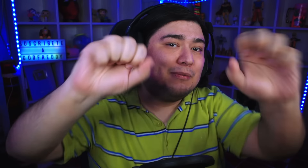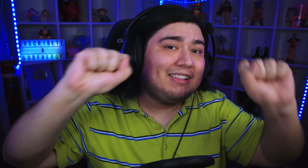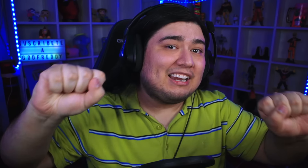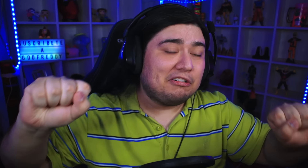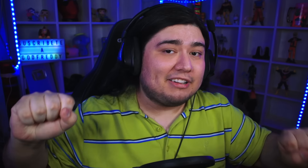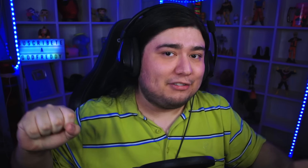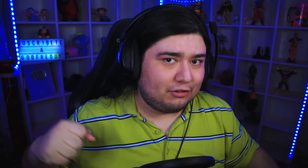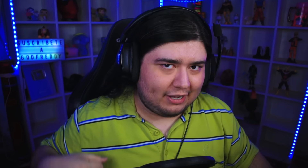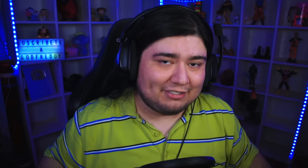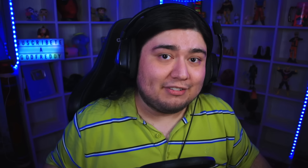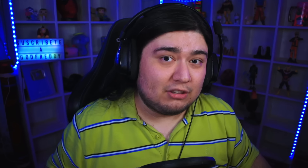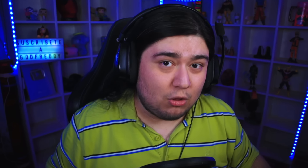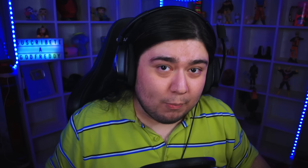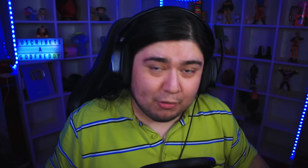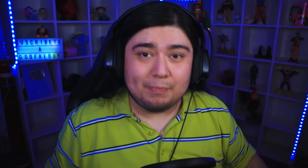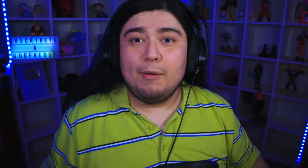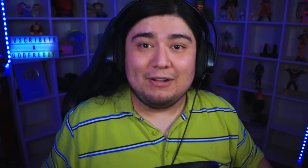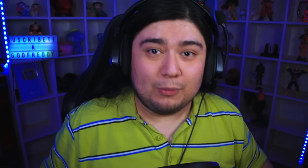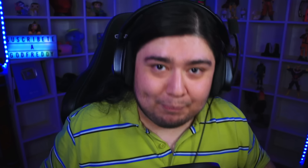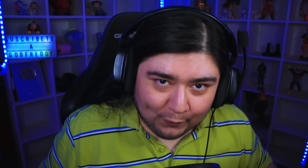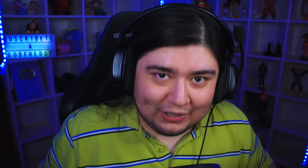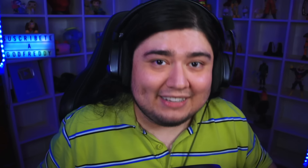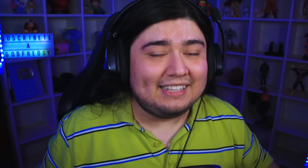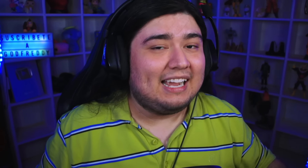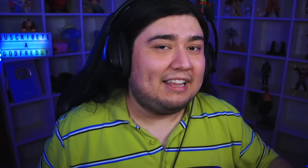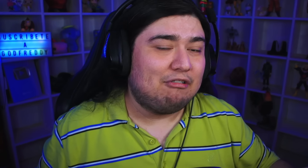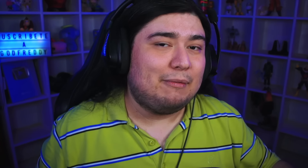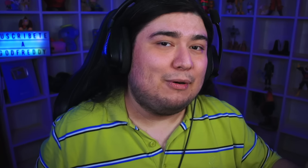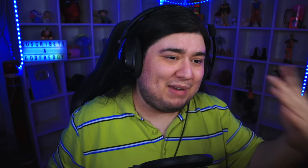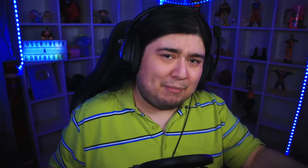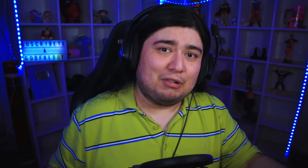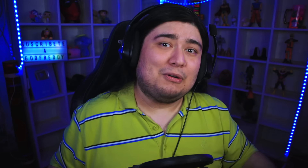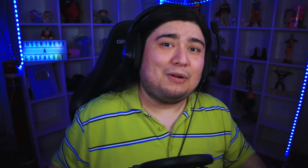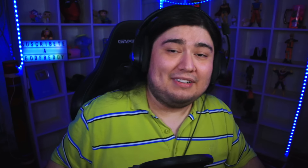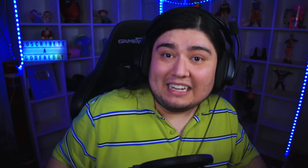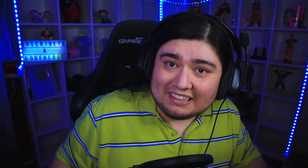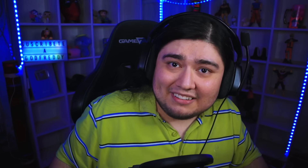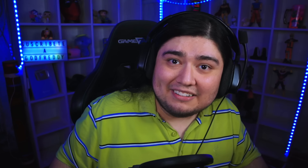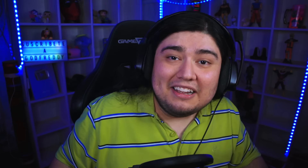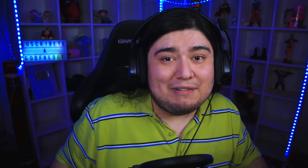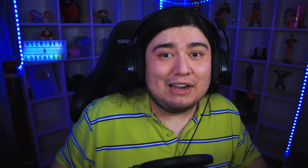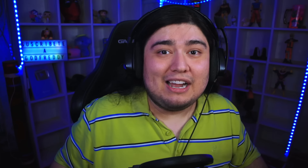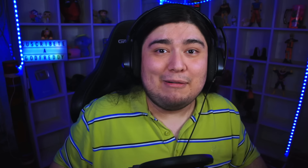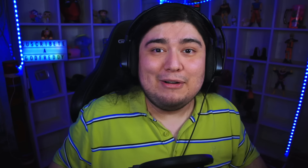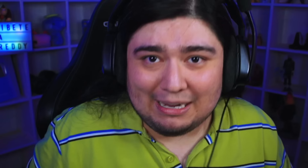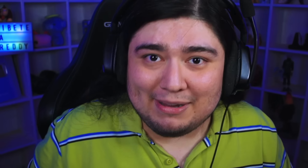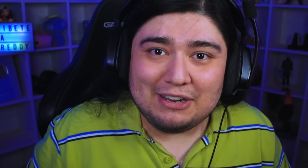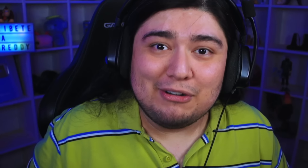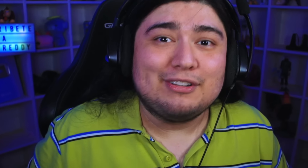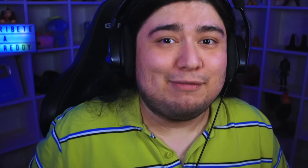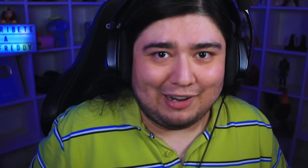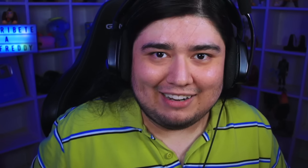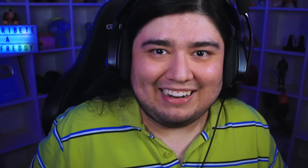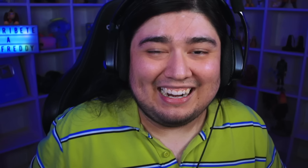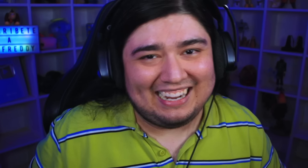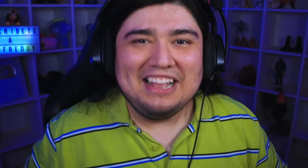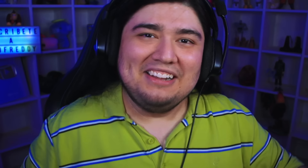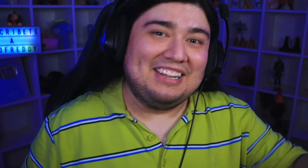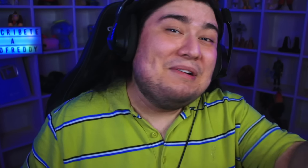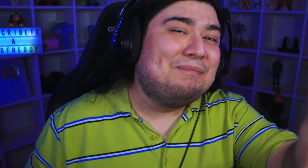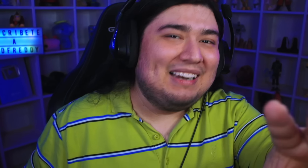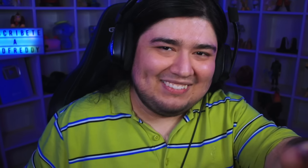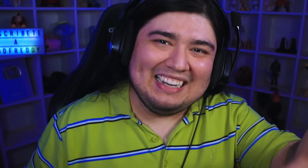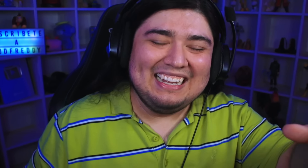no largo mucho más la cosa. Esto es de todo un poop. Momento política de nuevo. Veámoslo de risas. Al fin y al cabo, ya México se fue a la